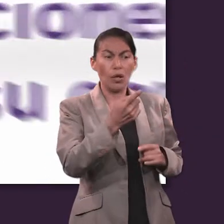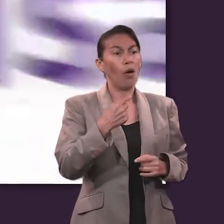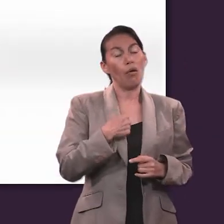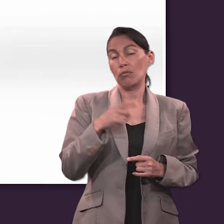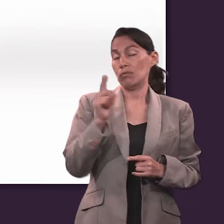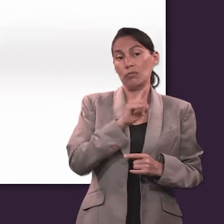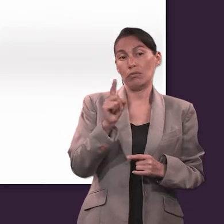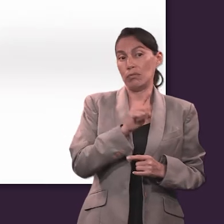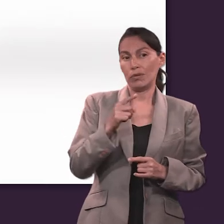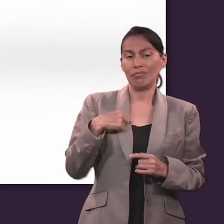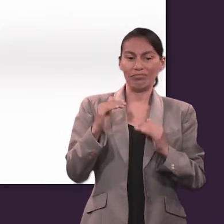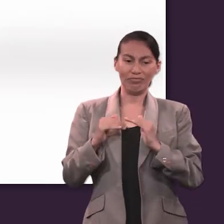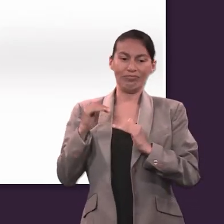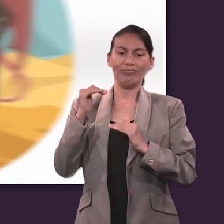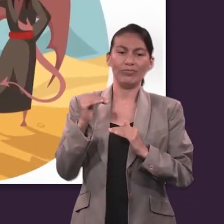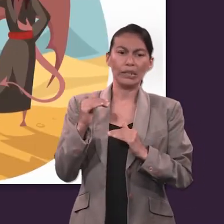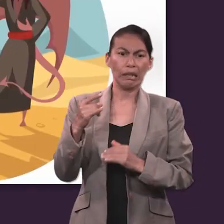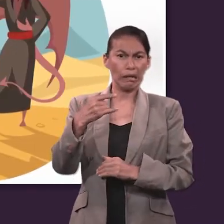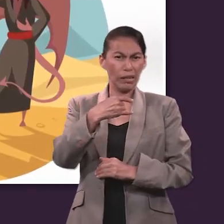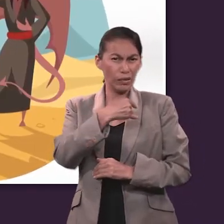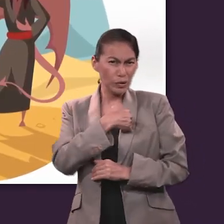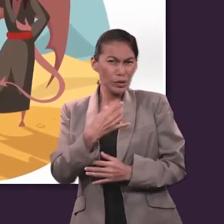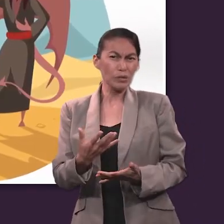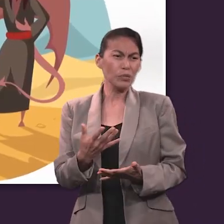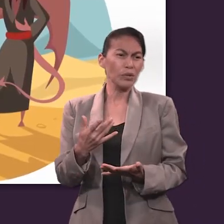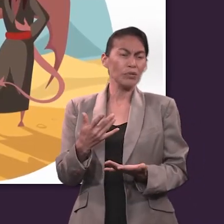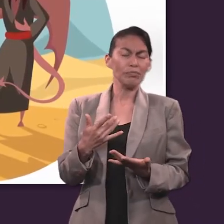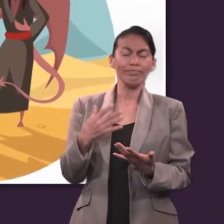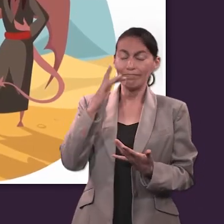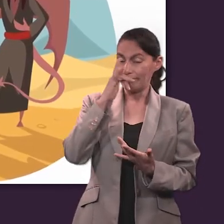para autoexaltarse. El